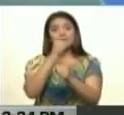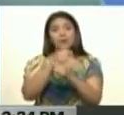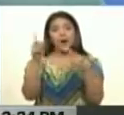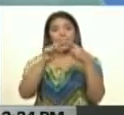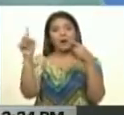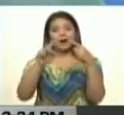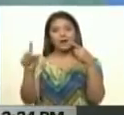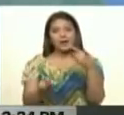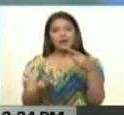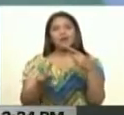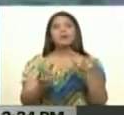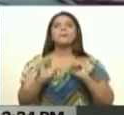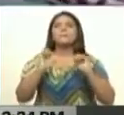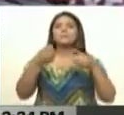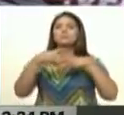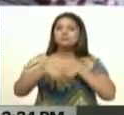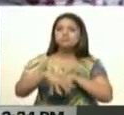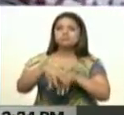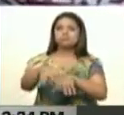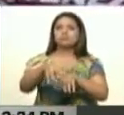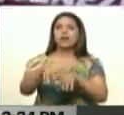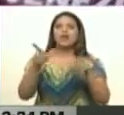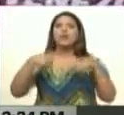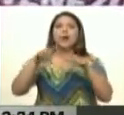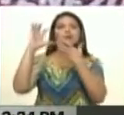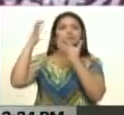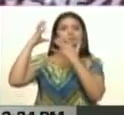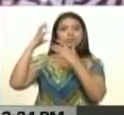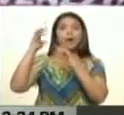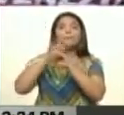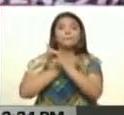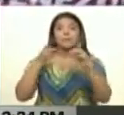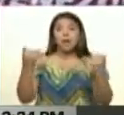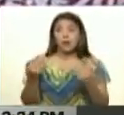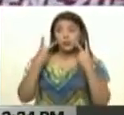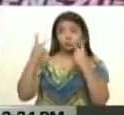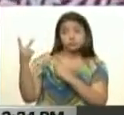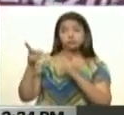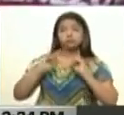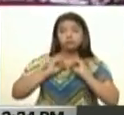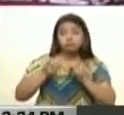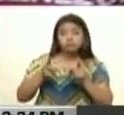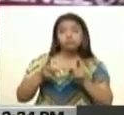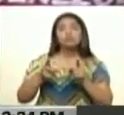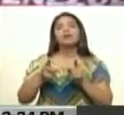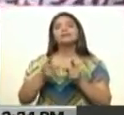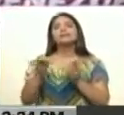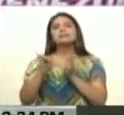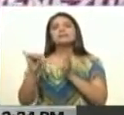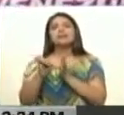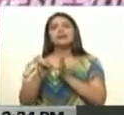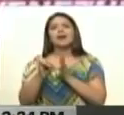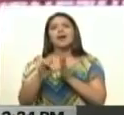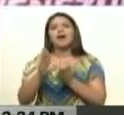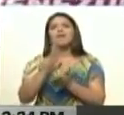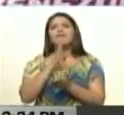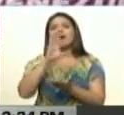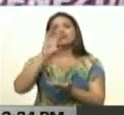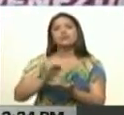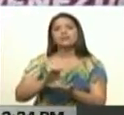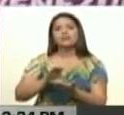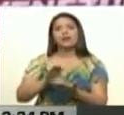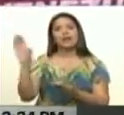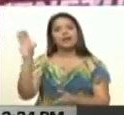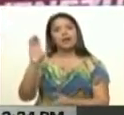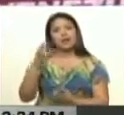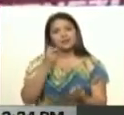Eléctrica que partió más temprano desde San Bernardino, pero que ya se encuentra en un punto a la altura del Banco Central en la avenida Urdaneta en